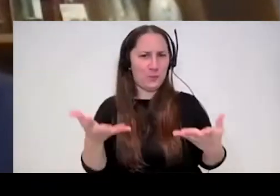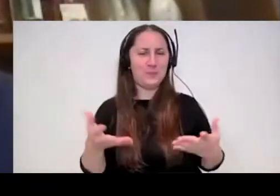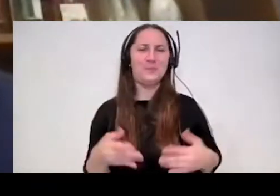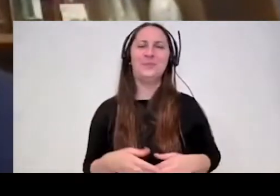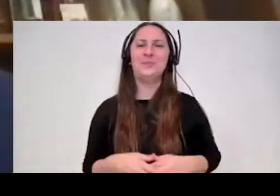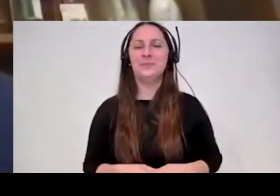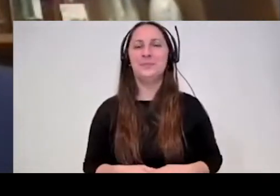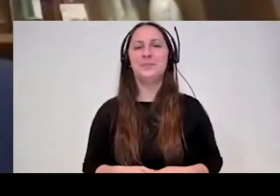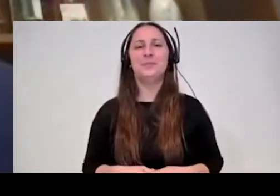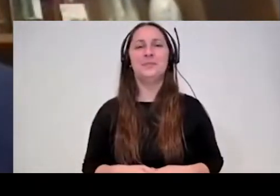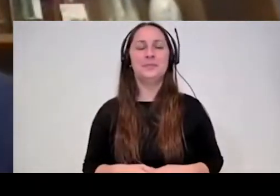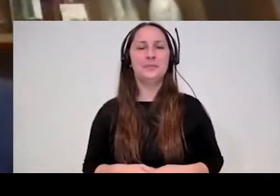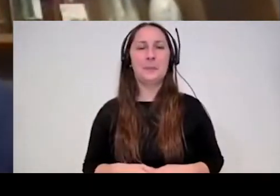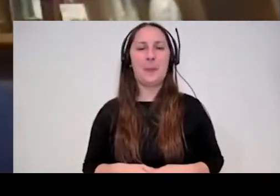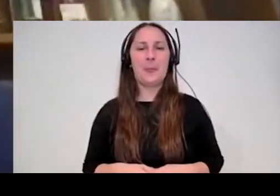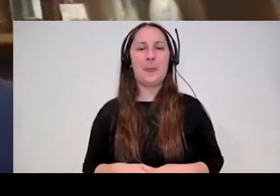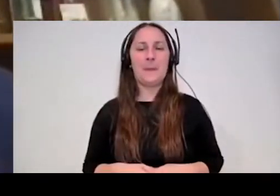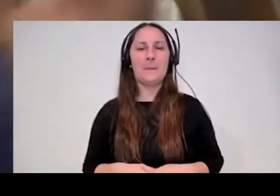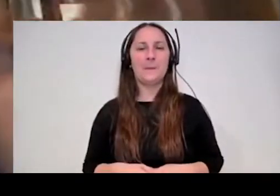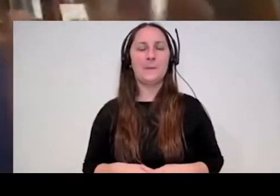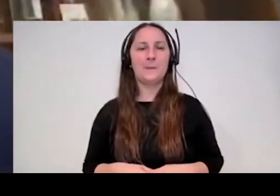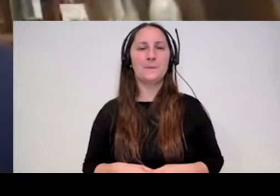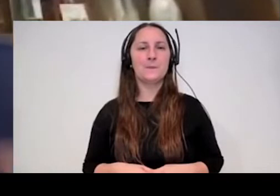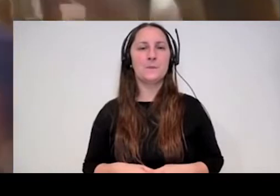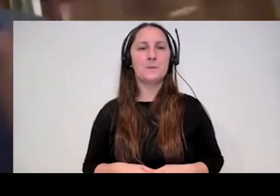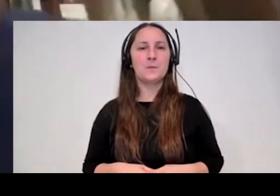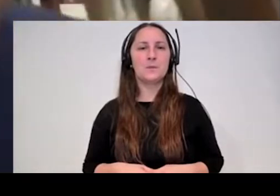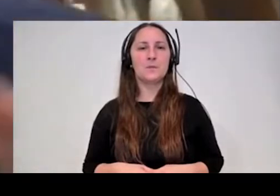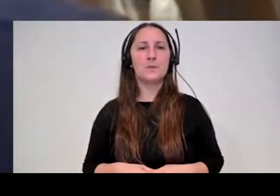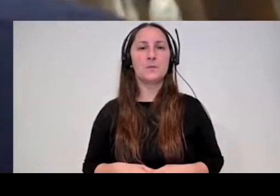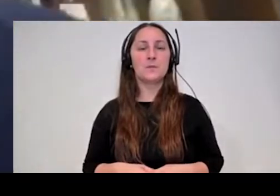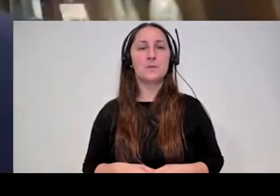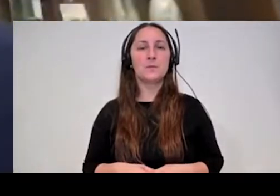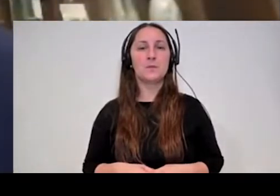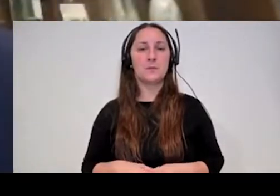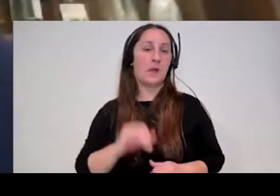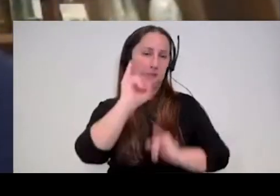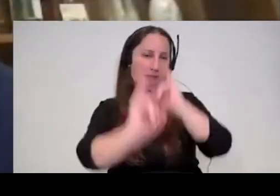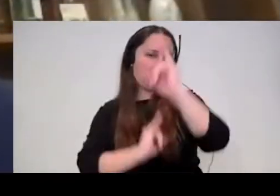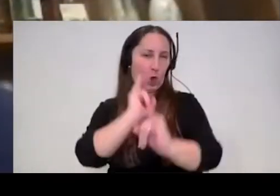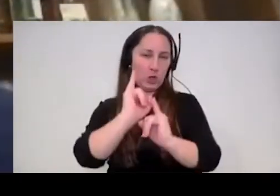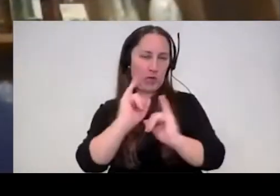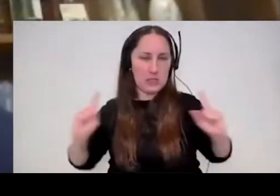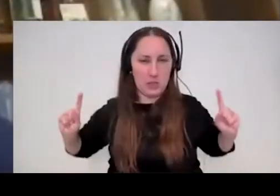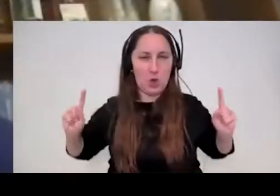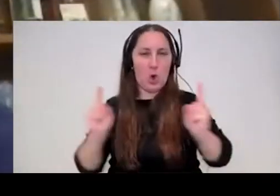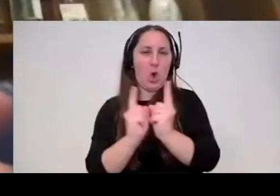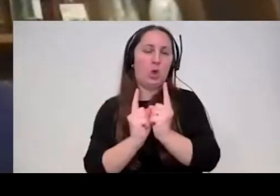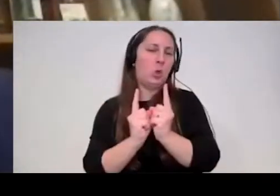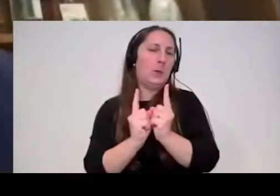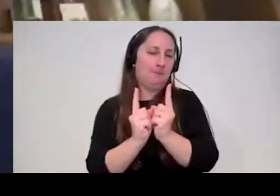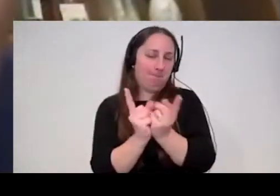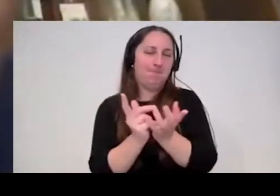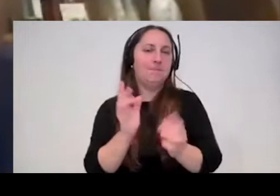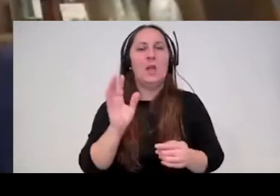Bien. Ahora, después de dar esto apretado y obviamente en lo que sea insuficiente, poco